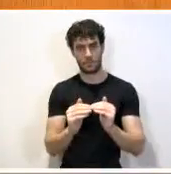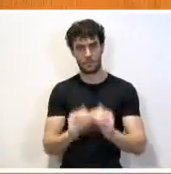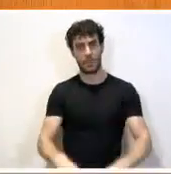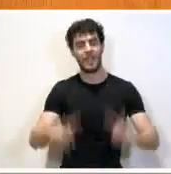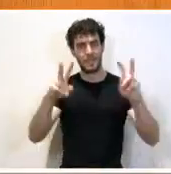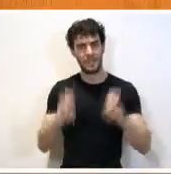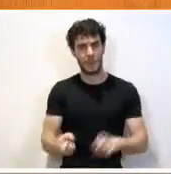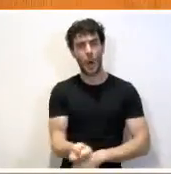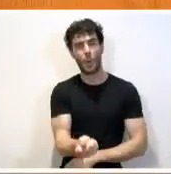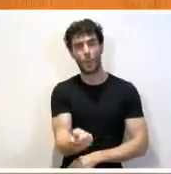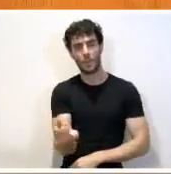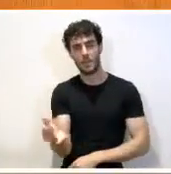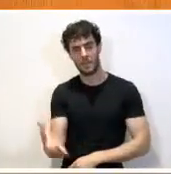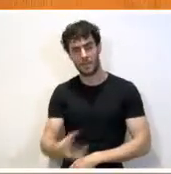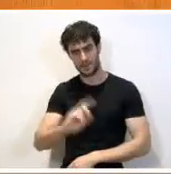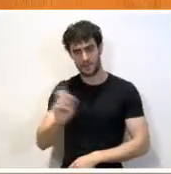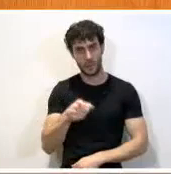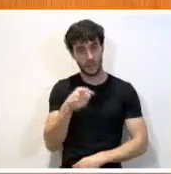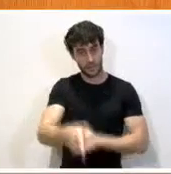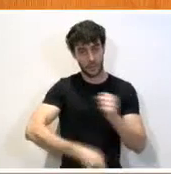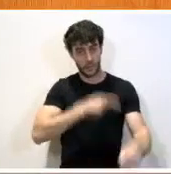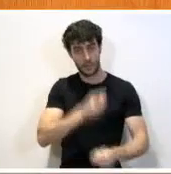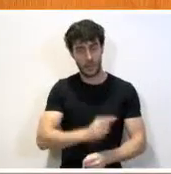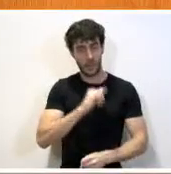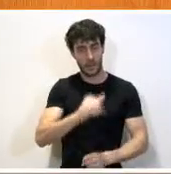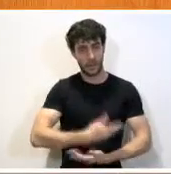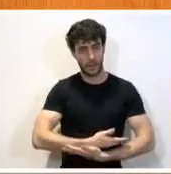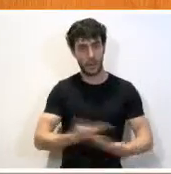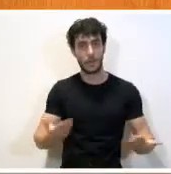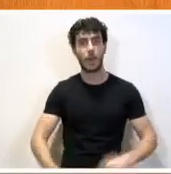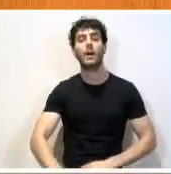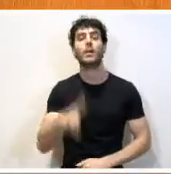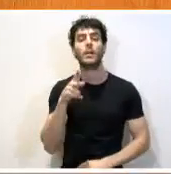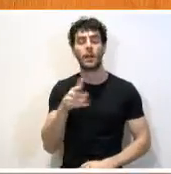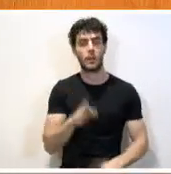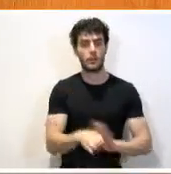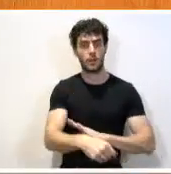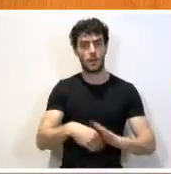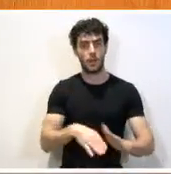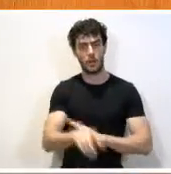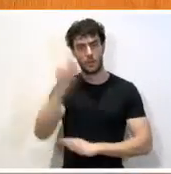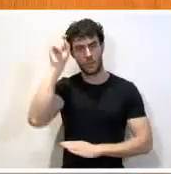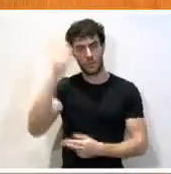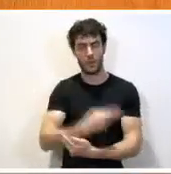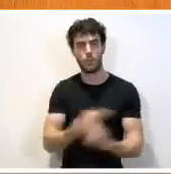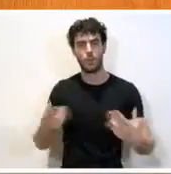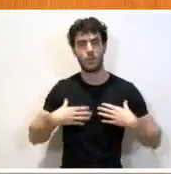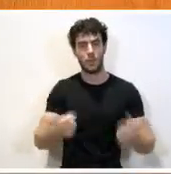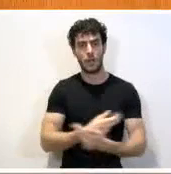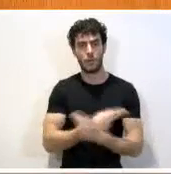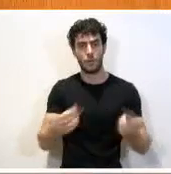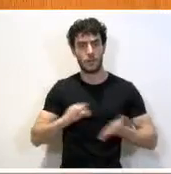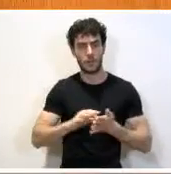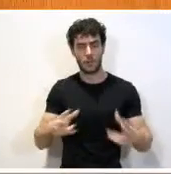cuestión cuantitativa. Usted tiene la obligación de garantizar los derechos de acceso a la educación pública, a la sanidad pública, a los